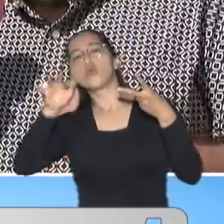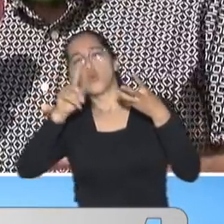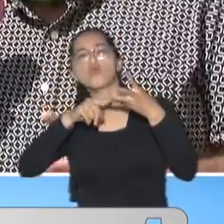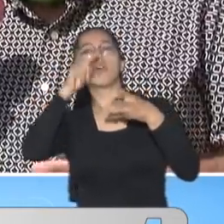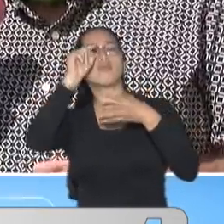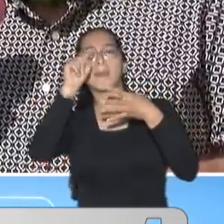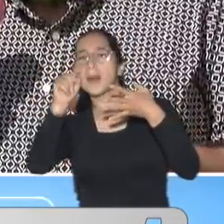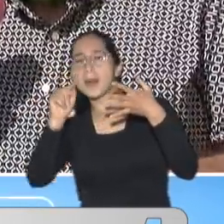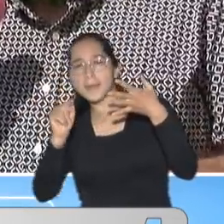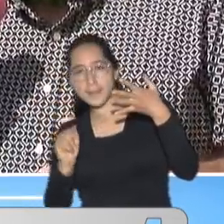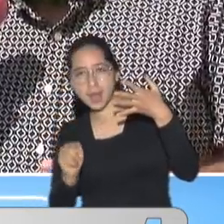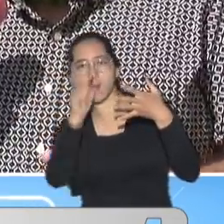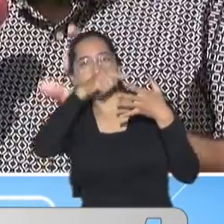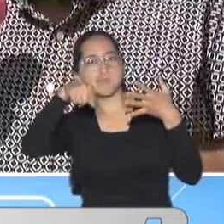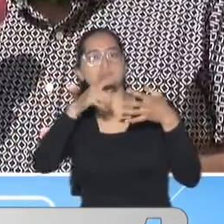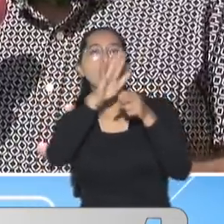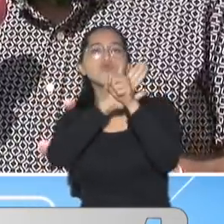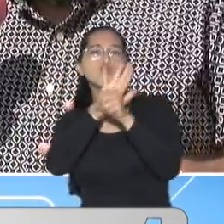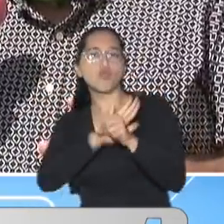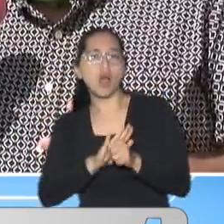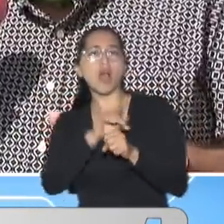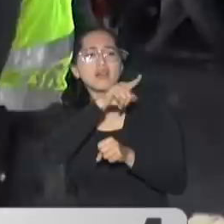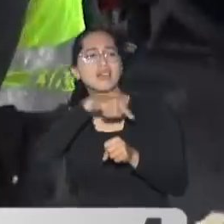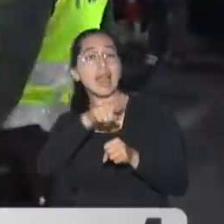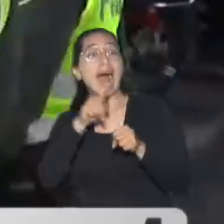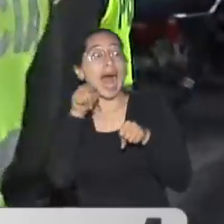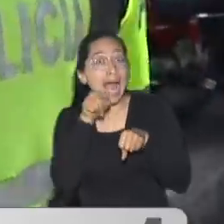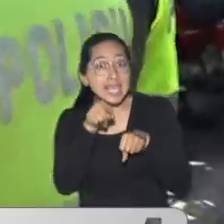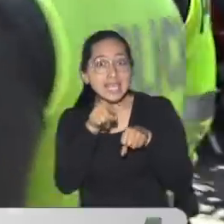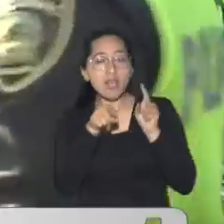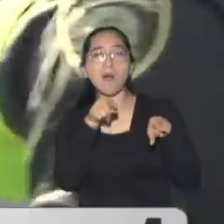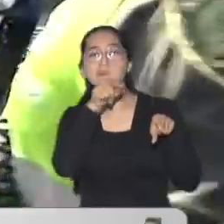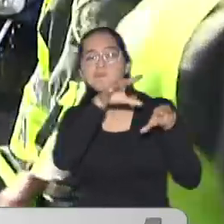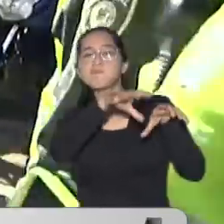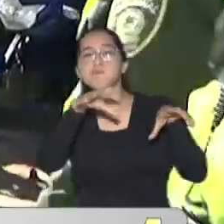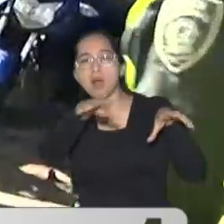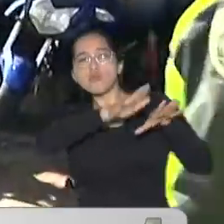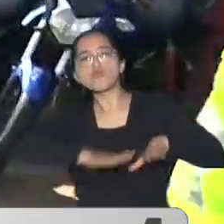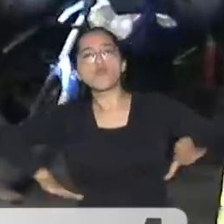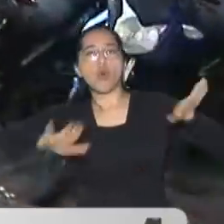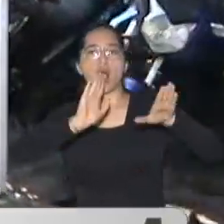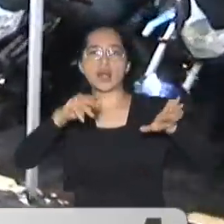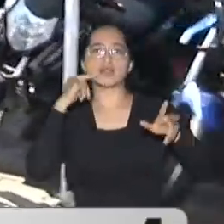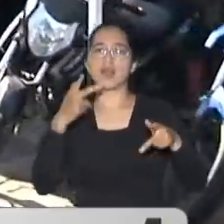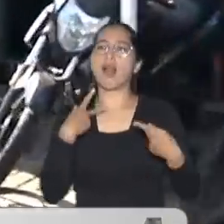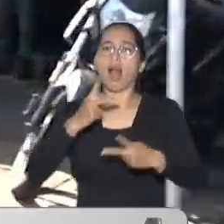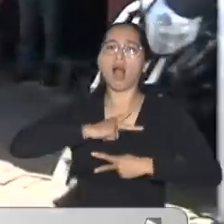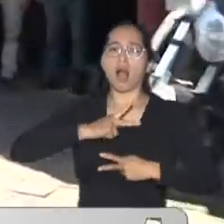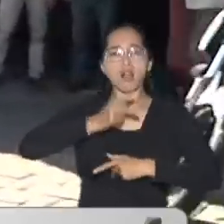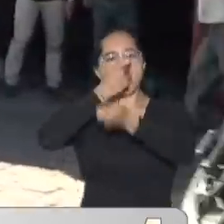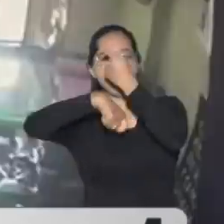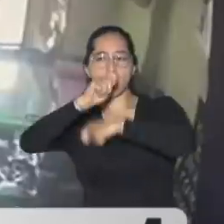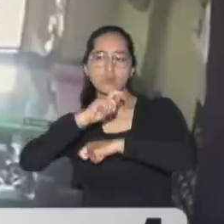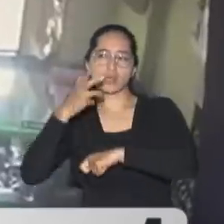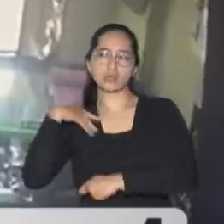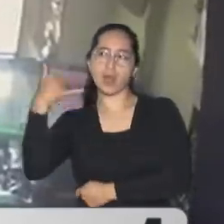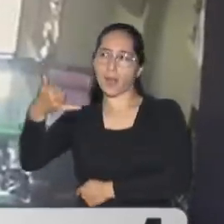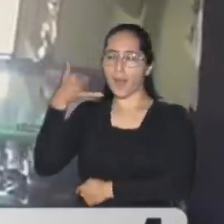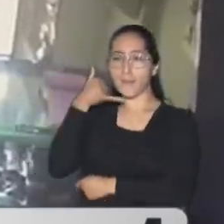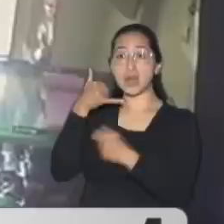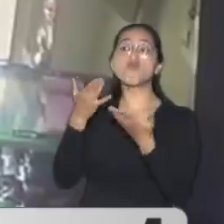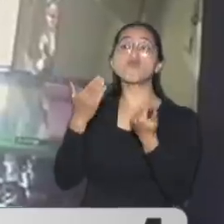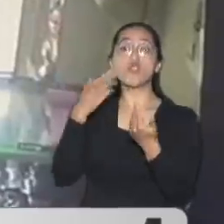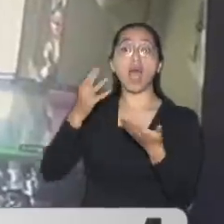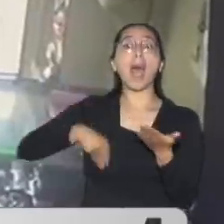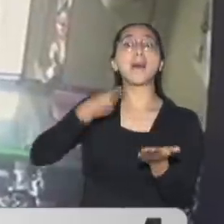y Simón Bolívar, donde los comerciantes son objeto de llamadas para que pague una cuota o donde le llevan un papelito con un